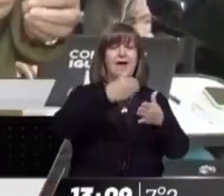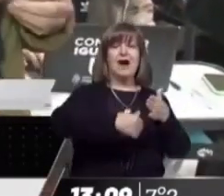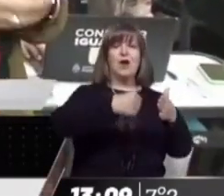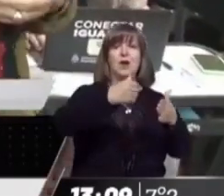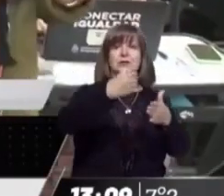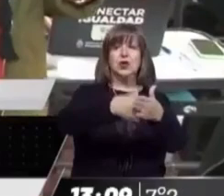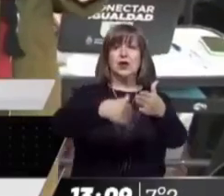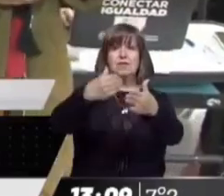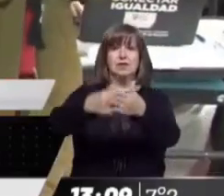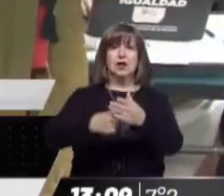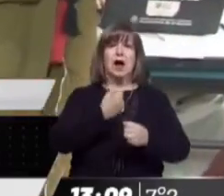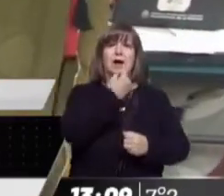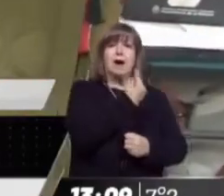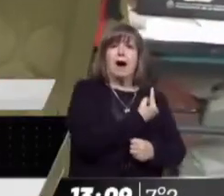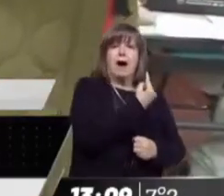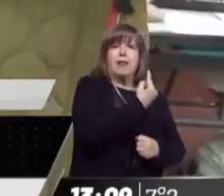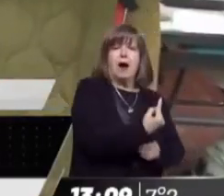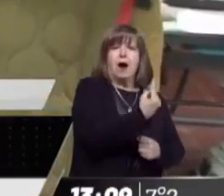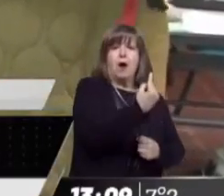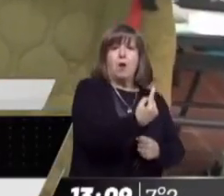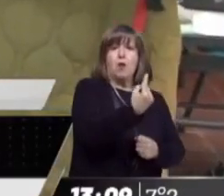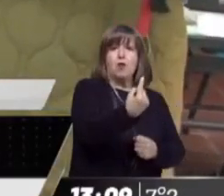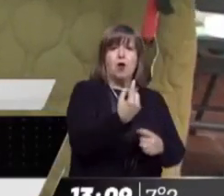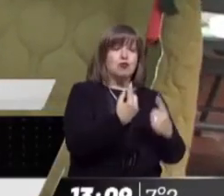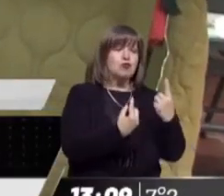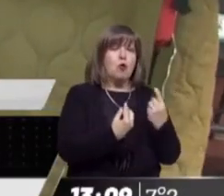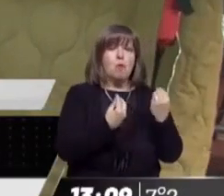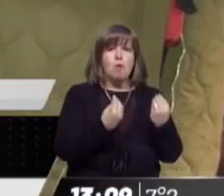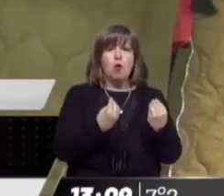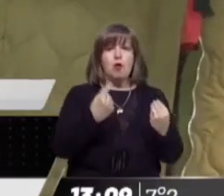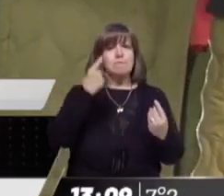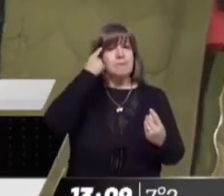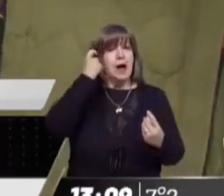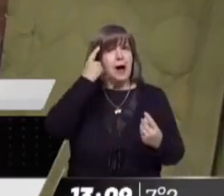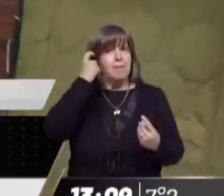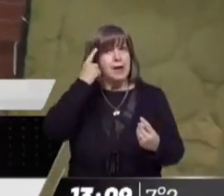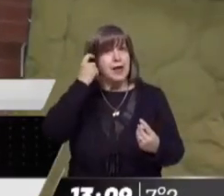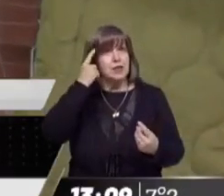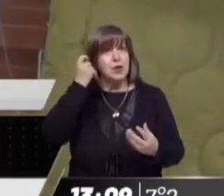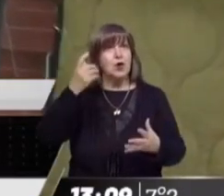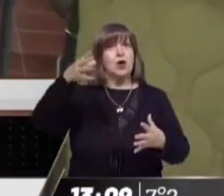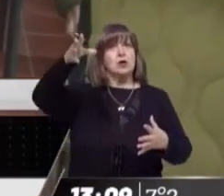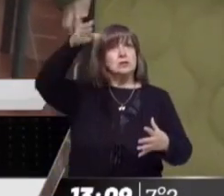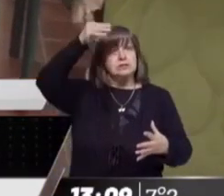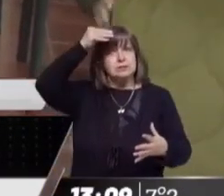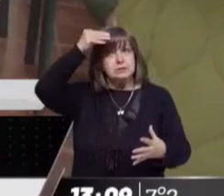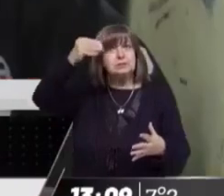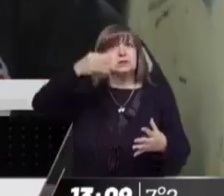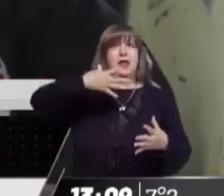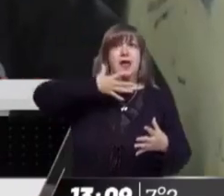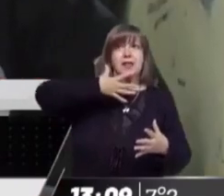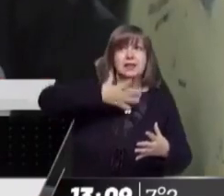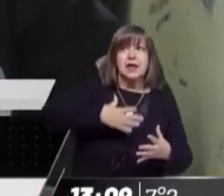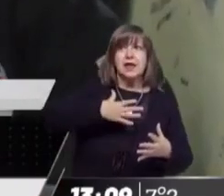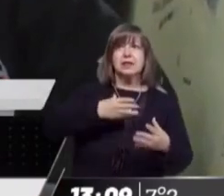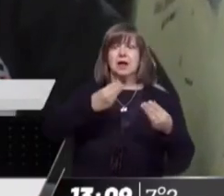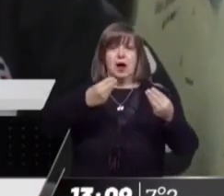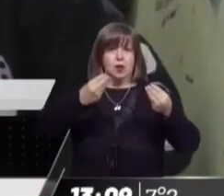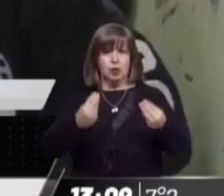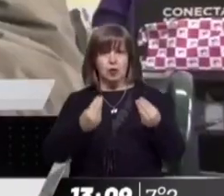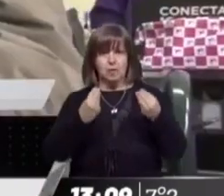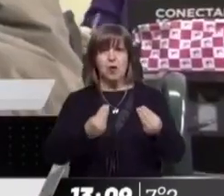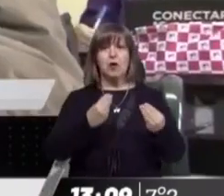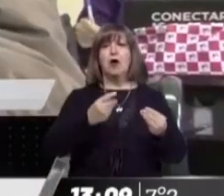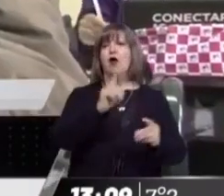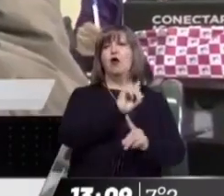de alumno por alumno, cómo está en su aprendizaje, cómo es su nivel de desarrollo en relación con estos aprendizajes,